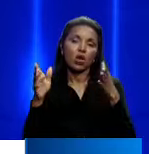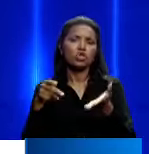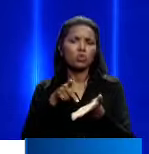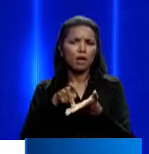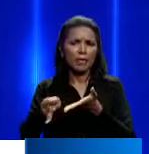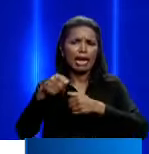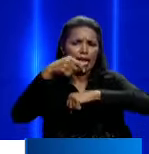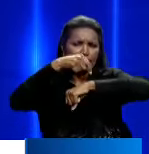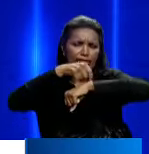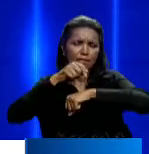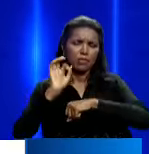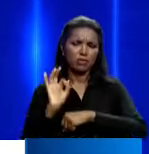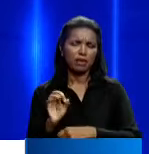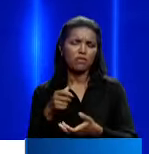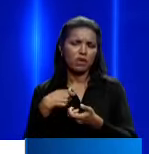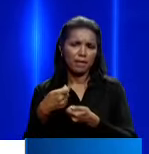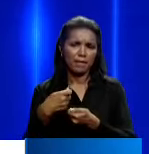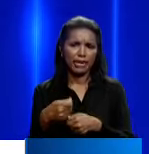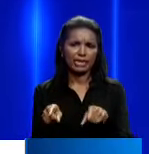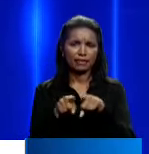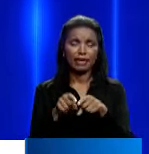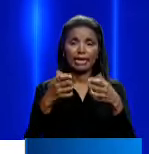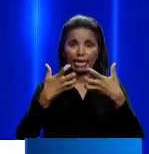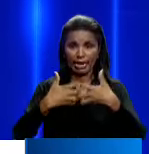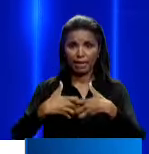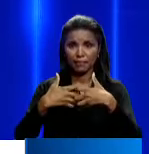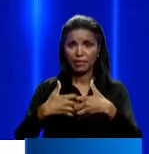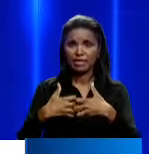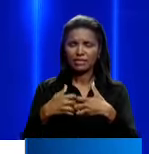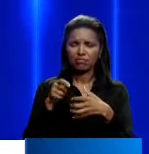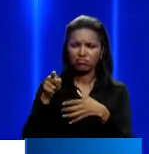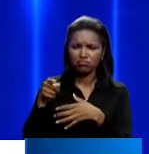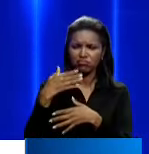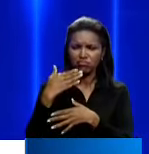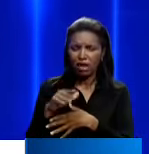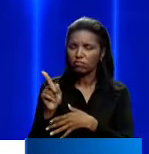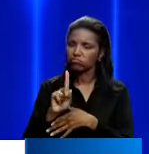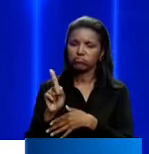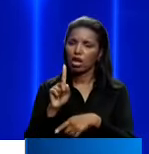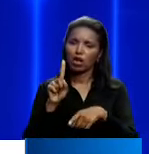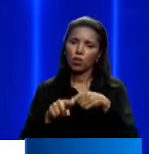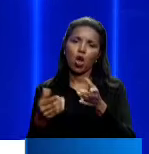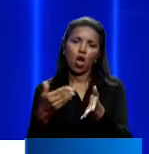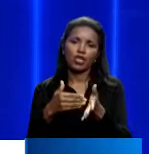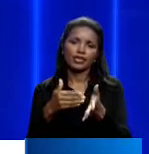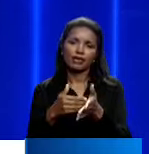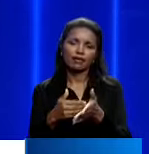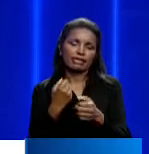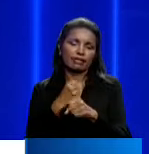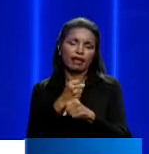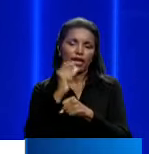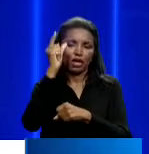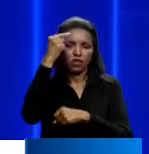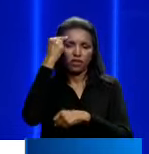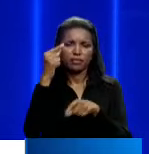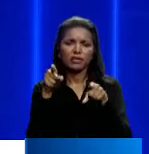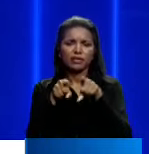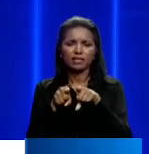tiempo. Vamos a descalificar que las empresas que están en actos de corrupción no puedan contratar con el gobierno. Pero